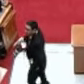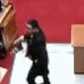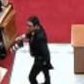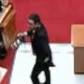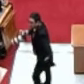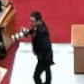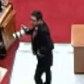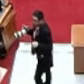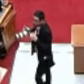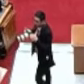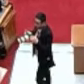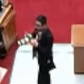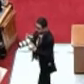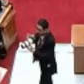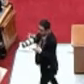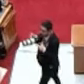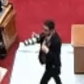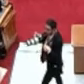Presidente,